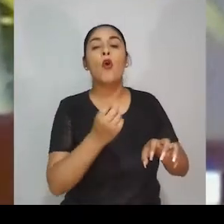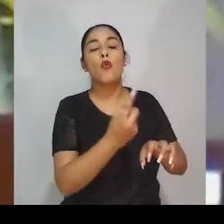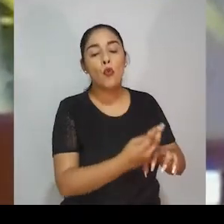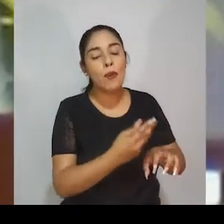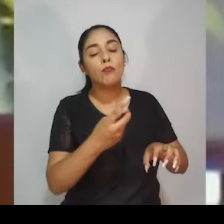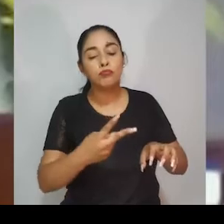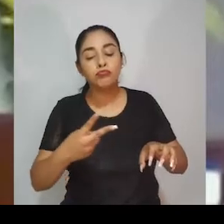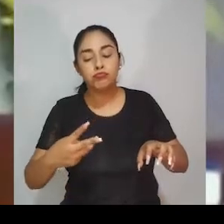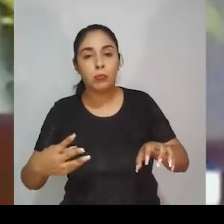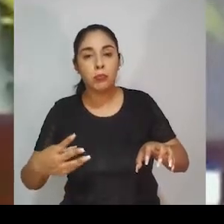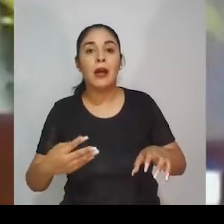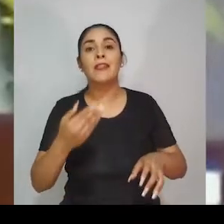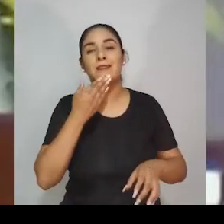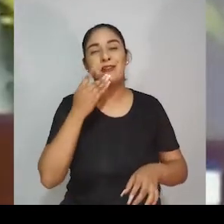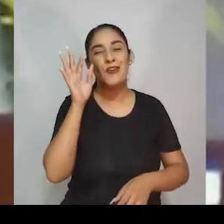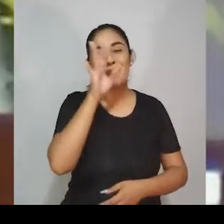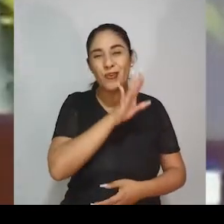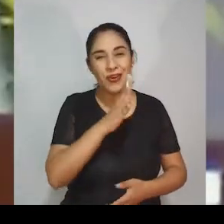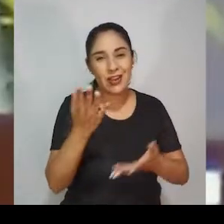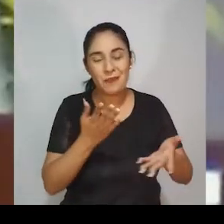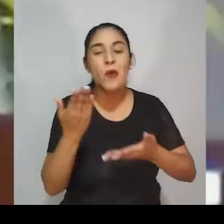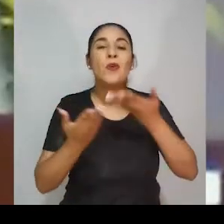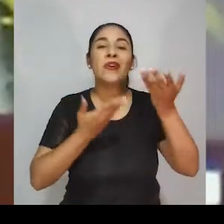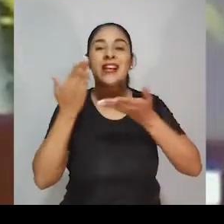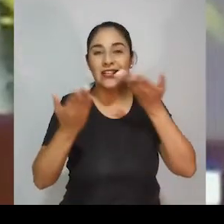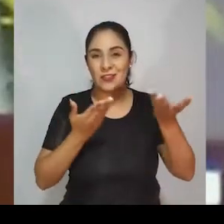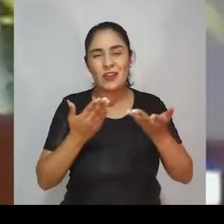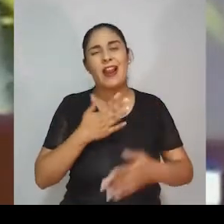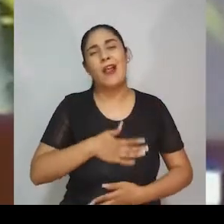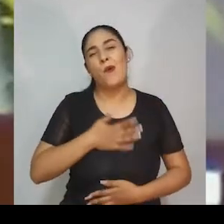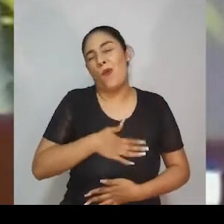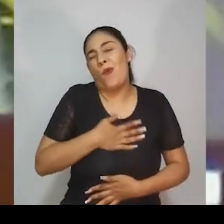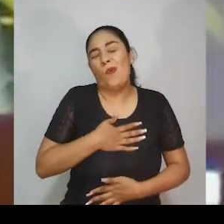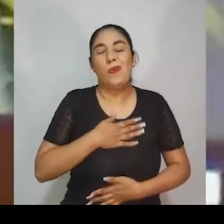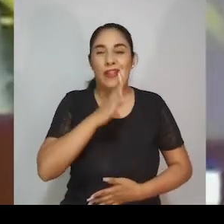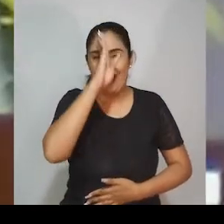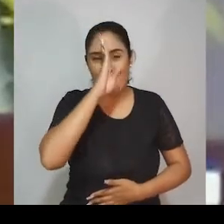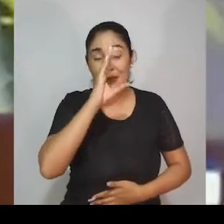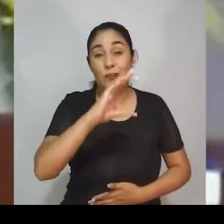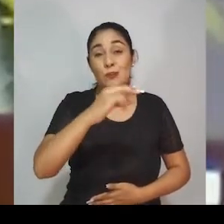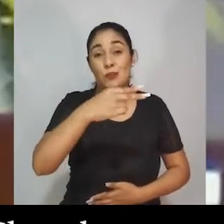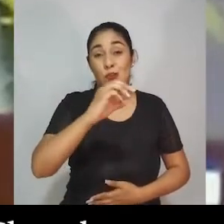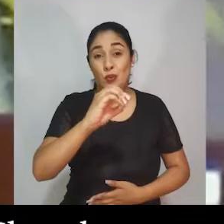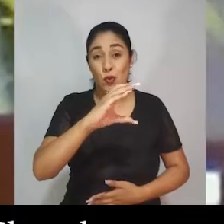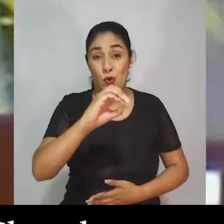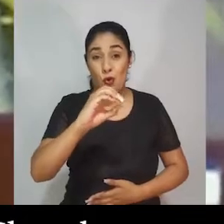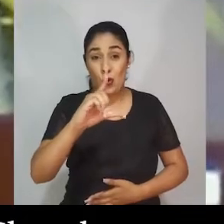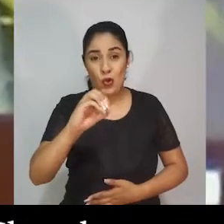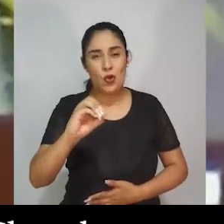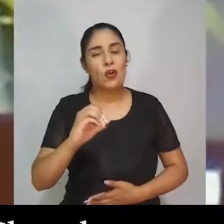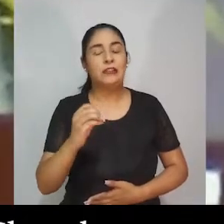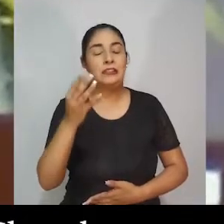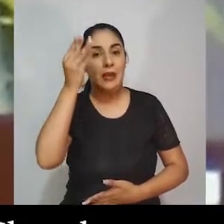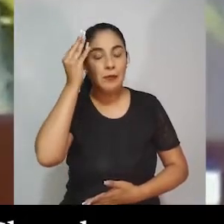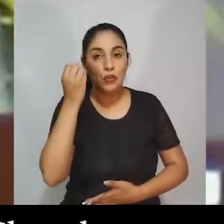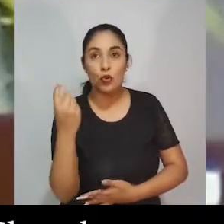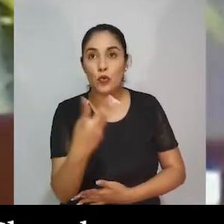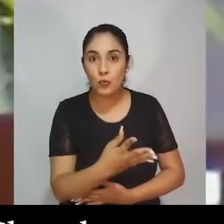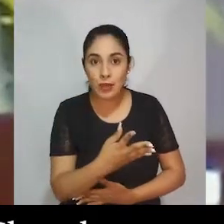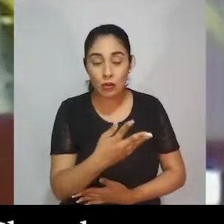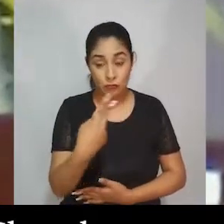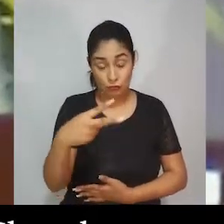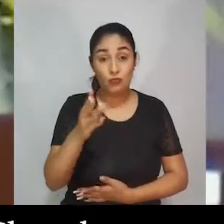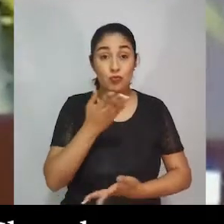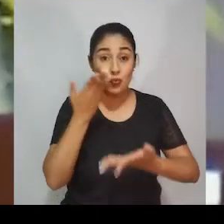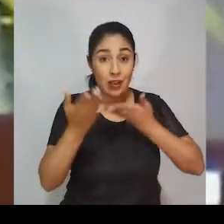los números. Se aprendió los colores también con una canción, porque le encanta el perro Chocolo. Se aprendió los números jugando con la